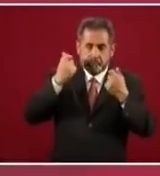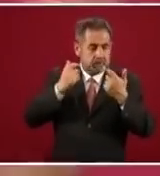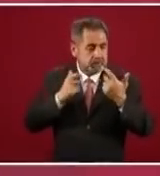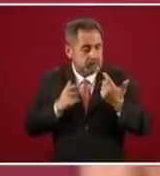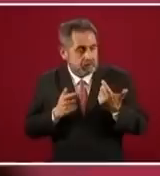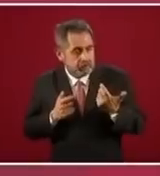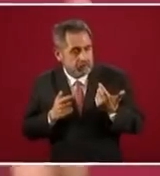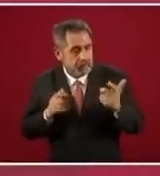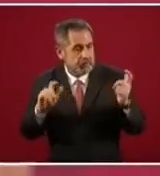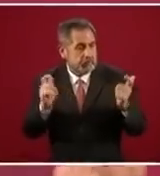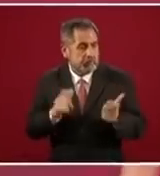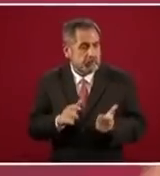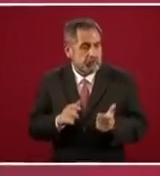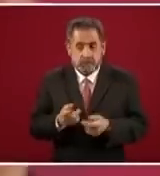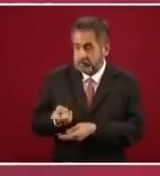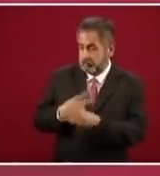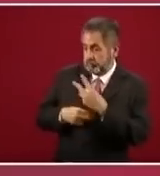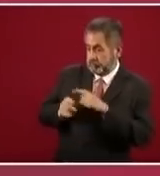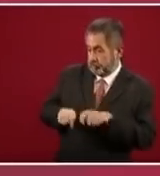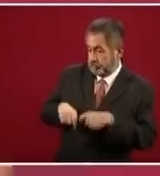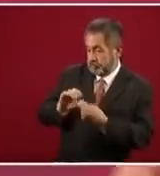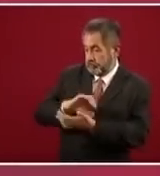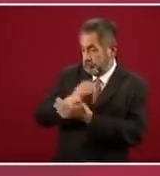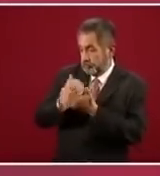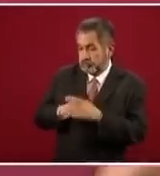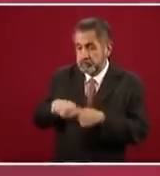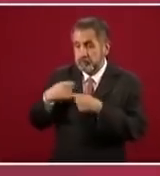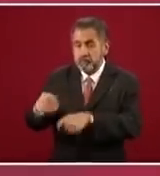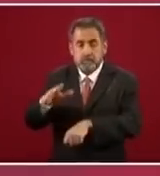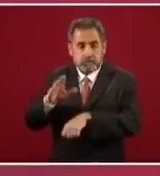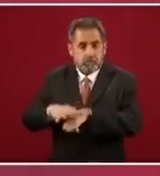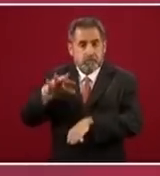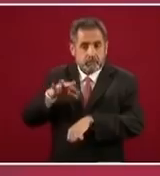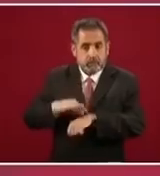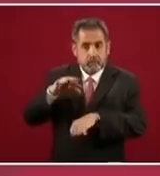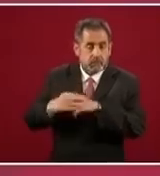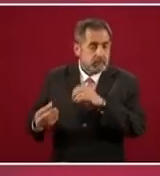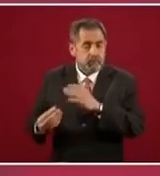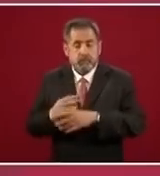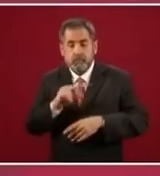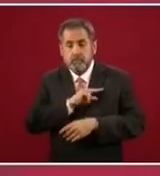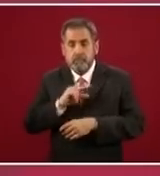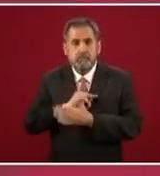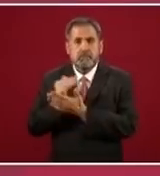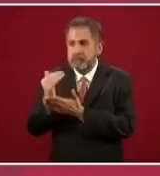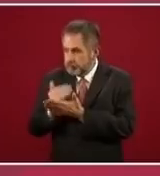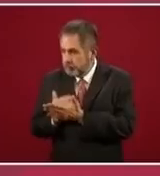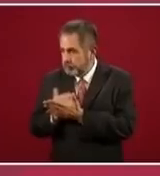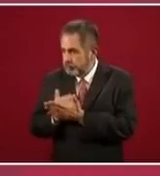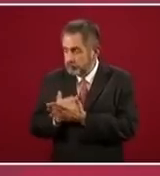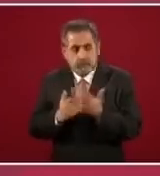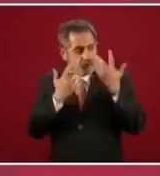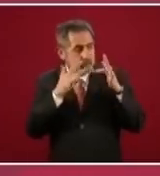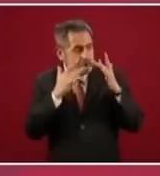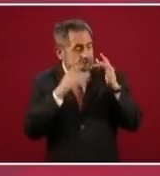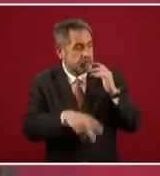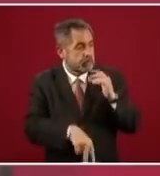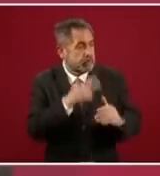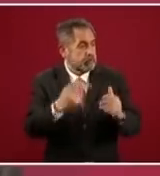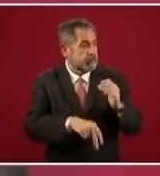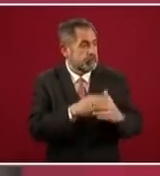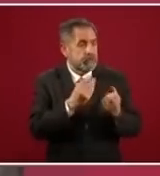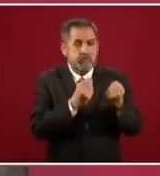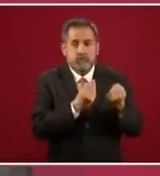la velocidad a la que se puede reclutar o se han formado nuevos especialistas es menor al vacío que súbitamente